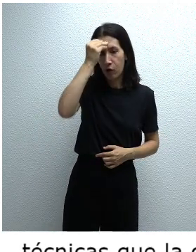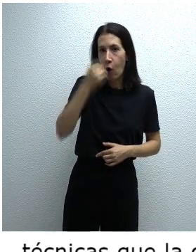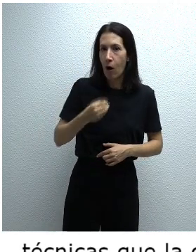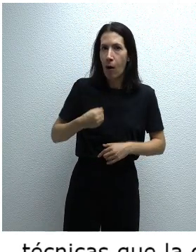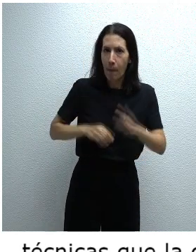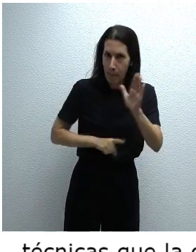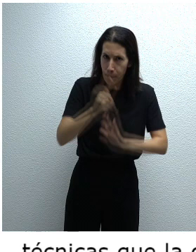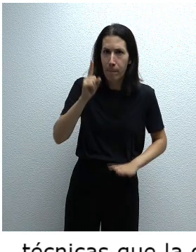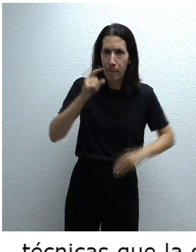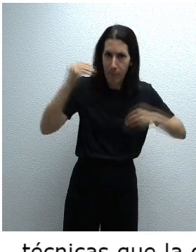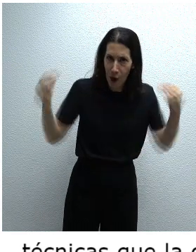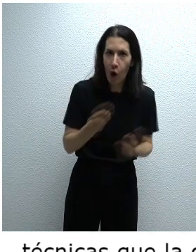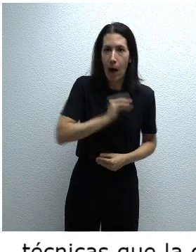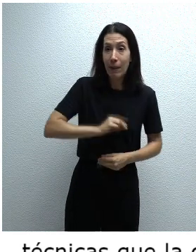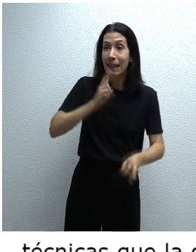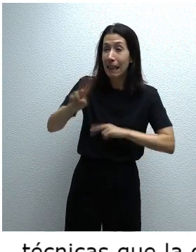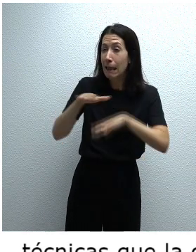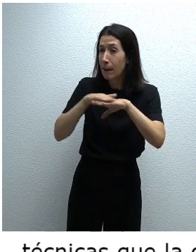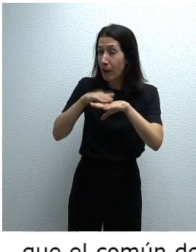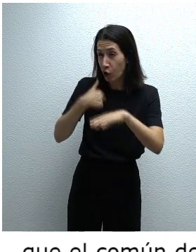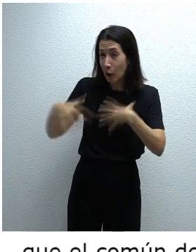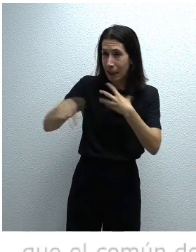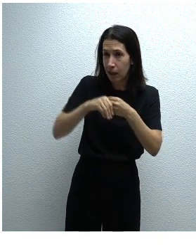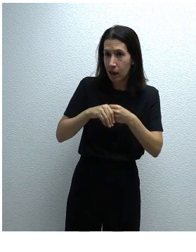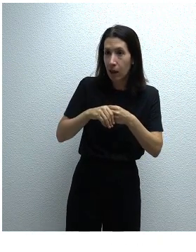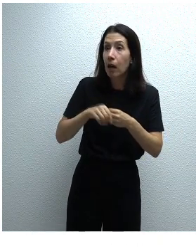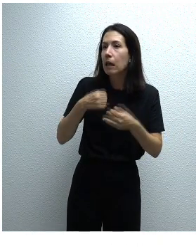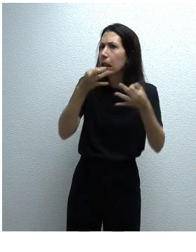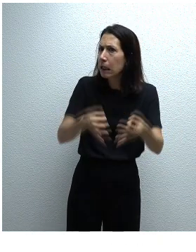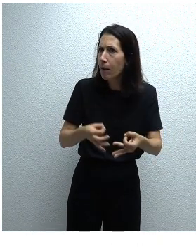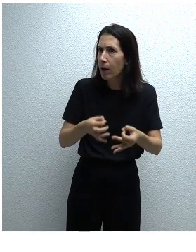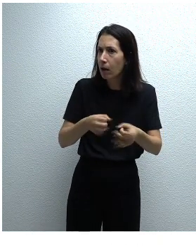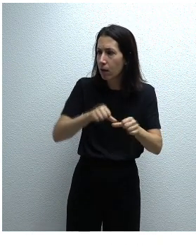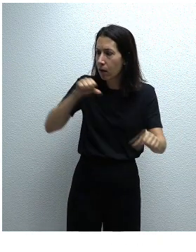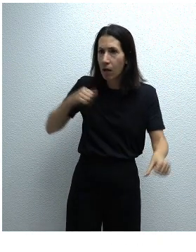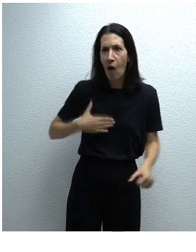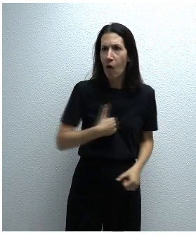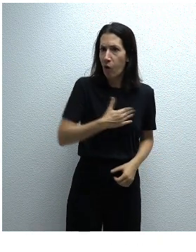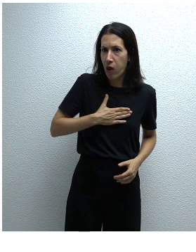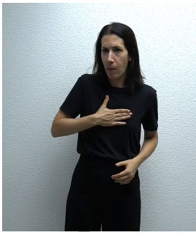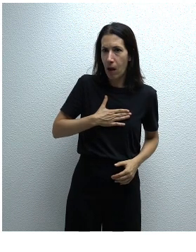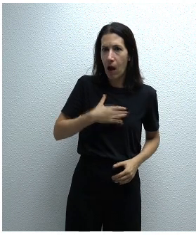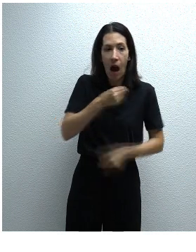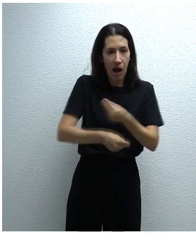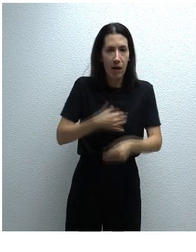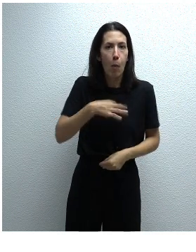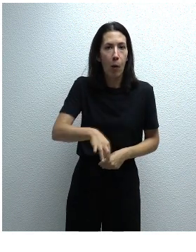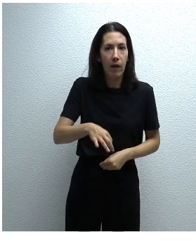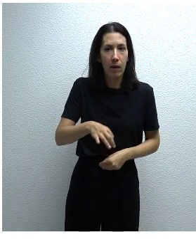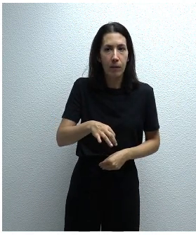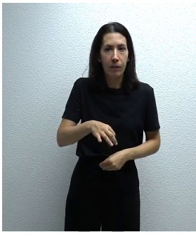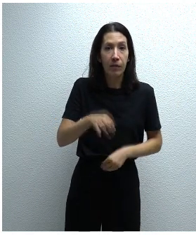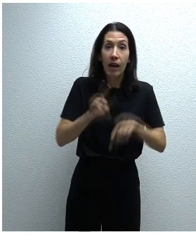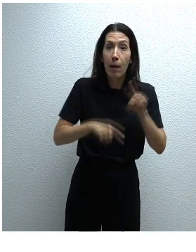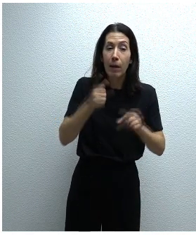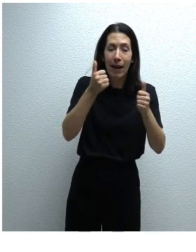avance. Bueno, ya te digo, Miguel Ángel, y perdona que te apuntille, el que esa ha sido siempre nuestra función, quiero decir. Pues se pueden hacer las cosas con más detenimiento o con